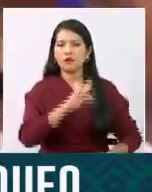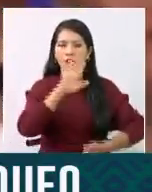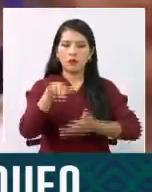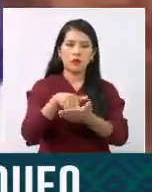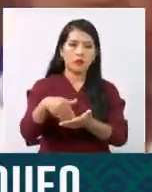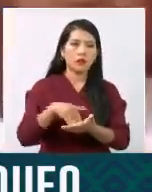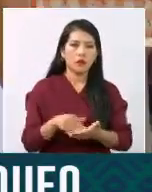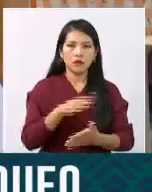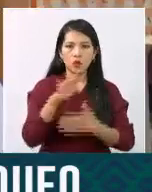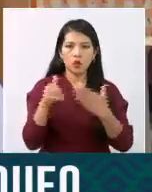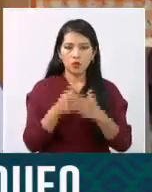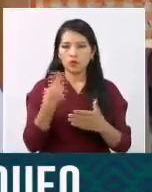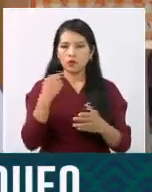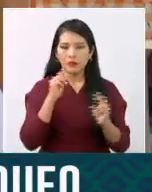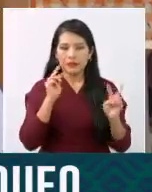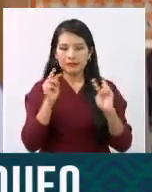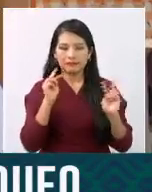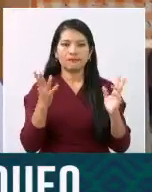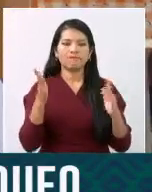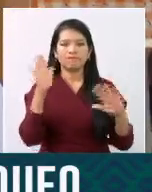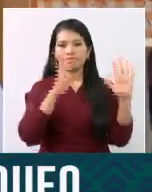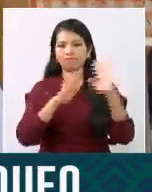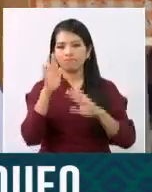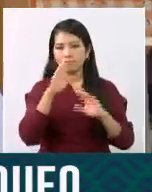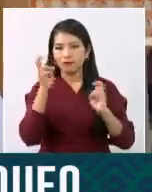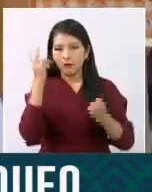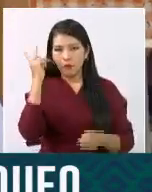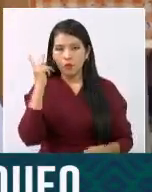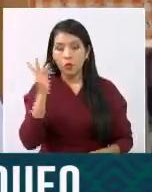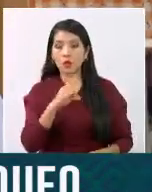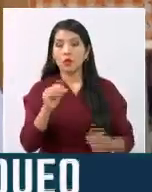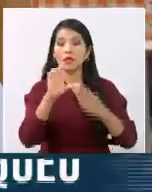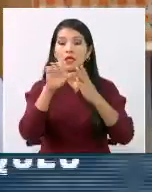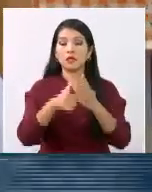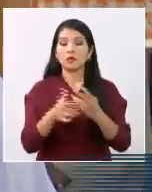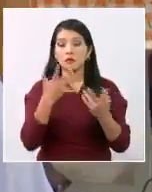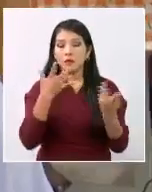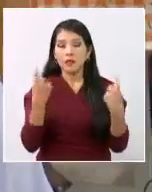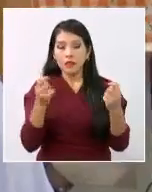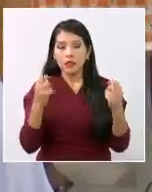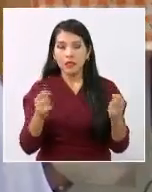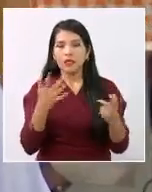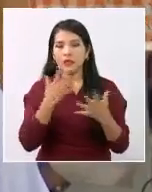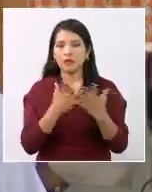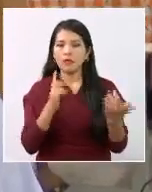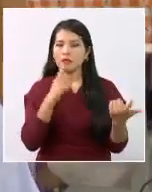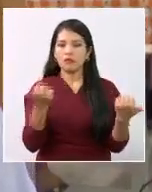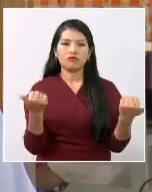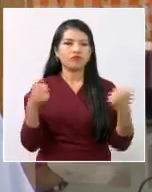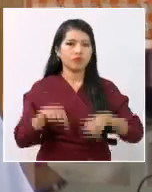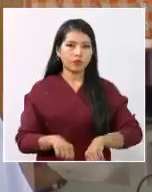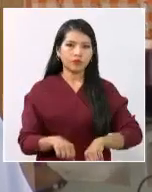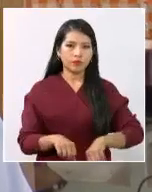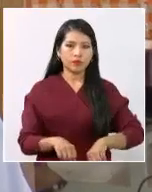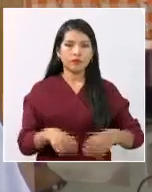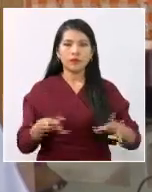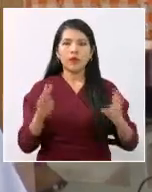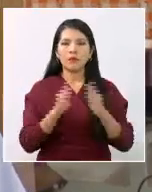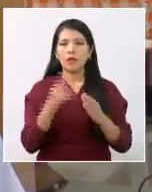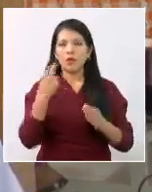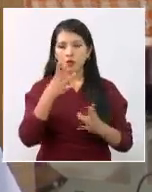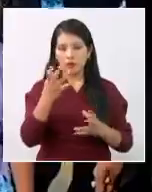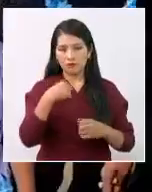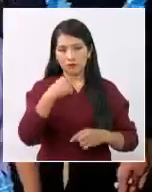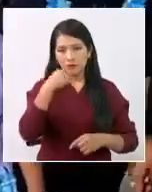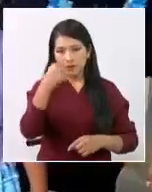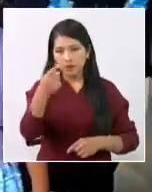nosotros políticamente lo entendemos. Creo que van a fracasar en su intento, pero lo que sí, decirle a nuestro